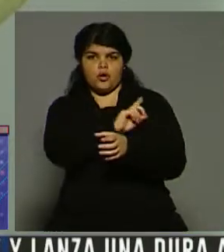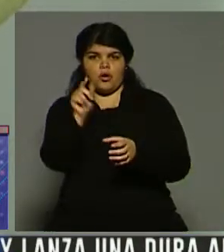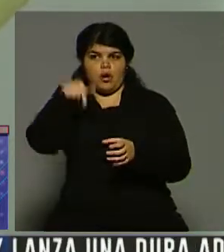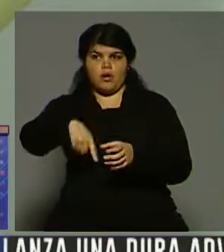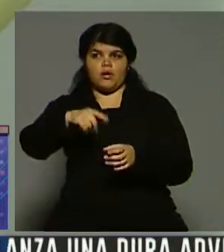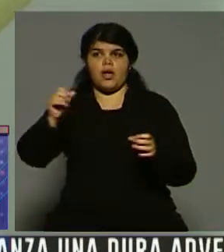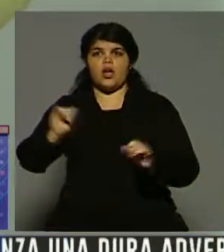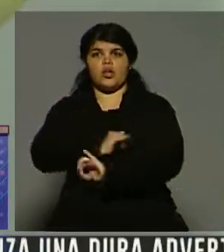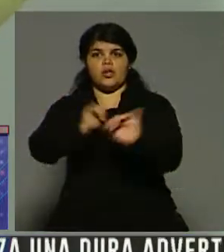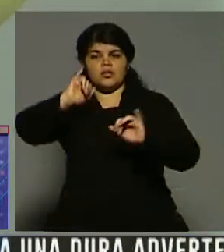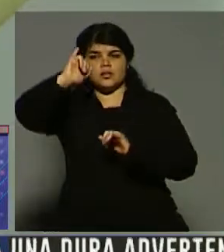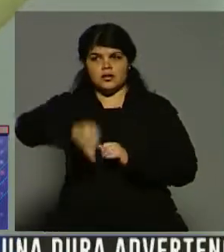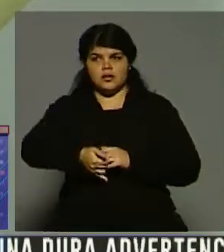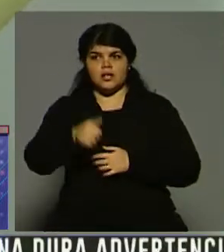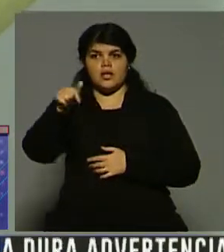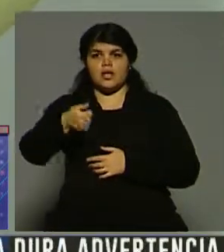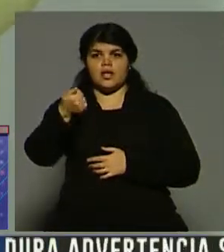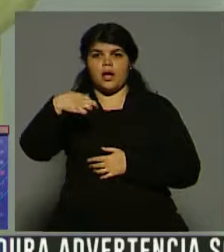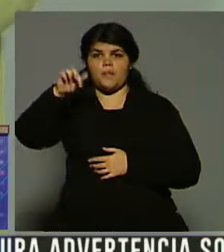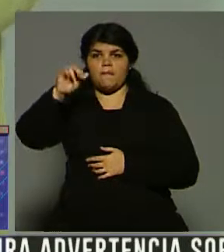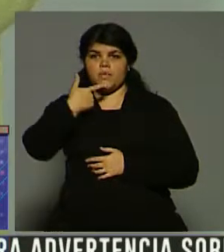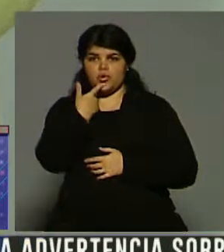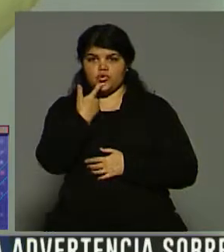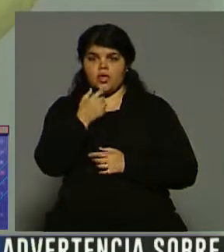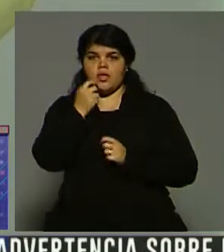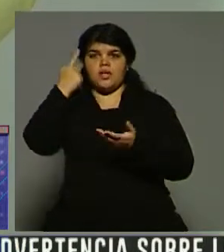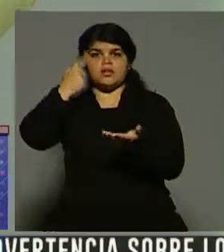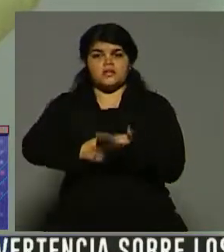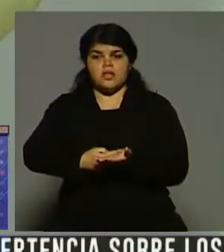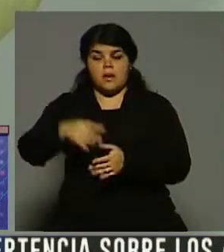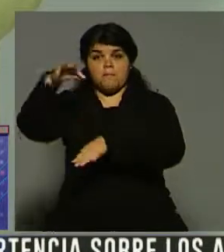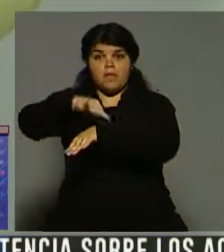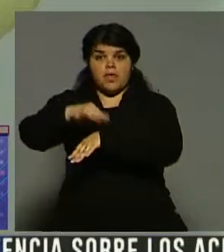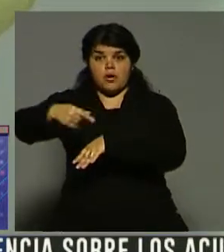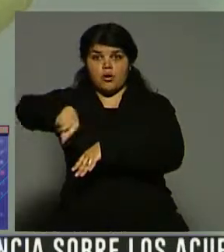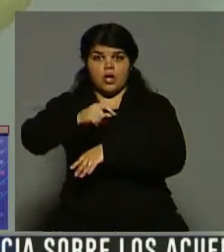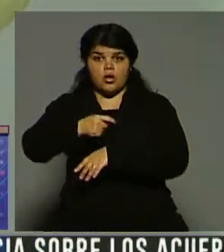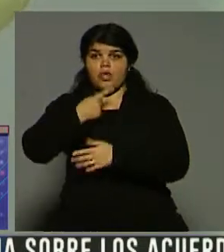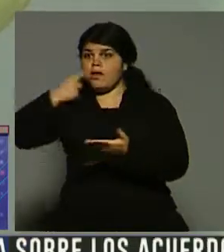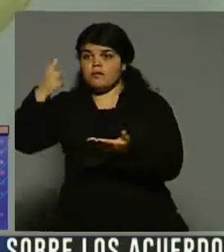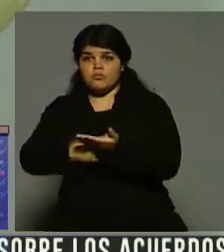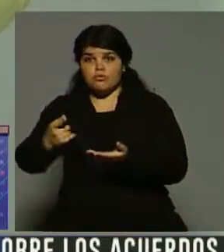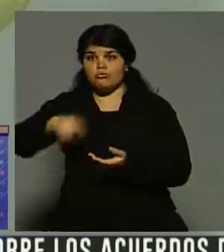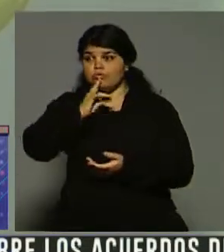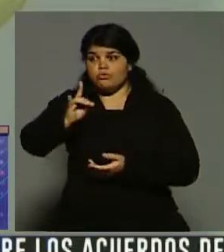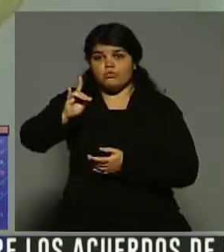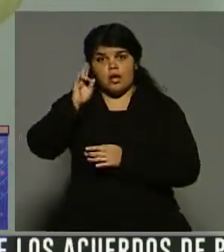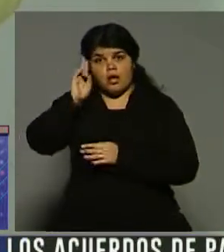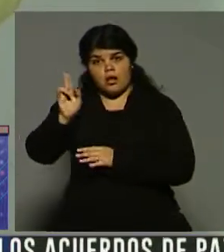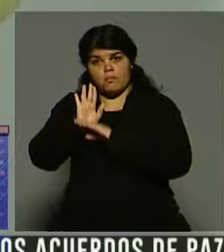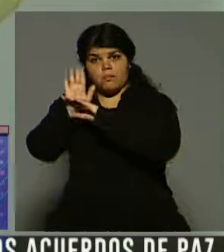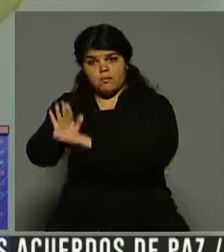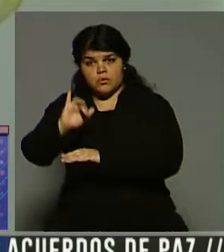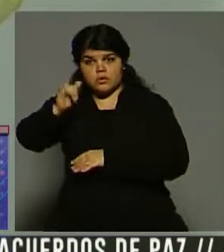es eso. Y lo que decía AMPROS es que ellos van a respetar la decisión de los médicos, sea cual sea, y eso es muy importante también. Y que también hay que remarcar